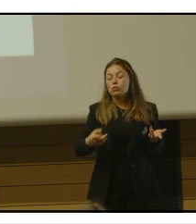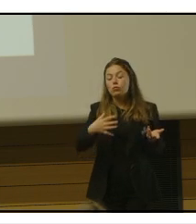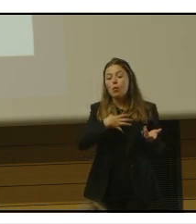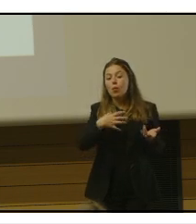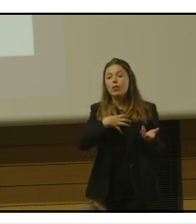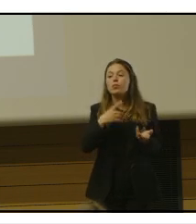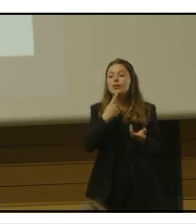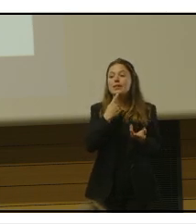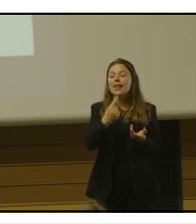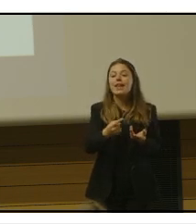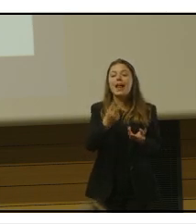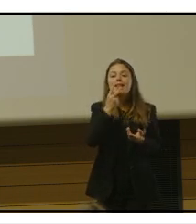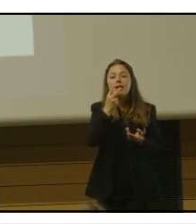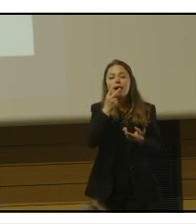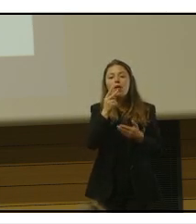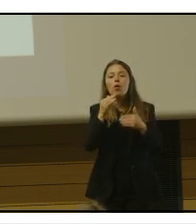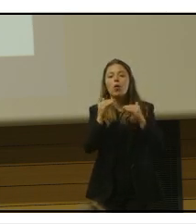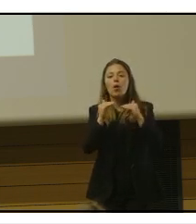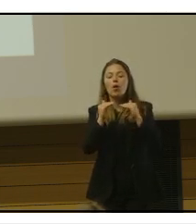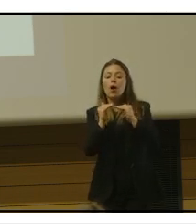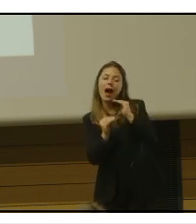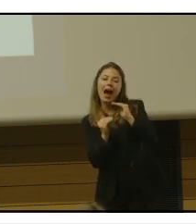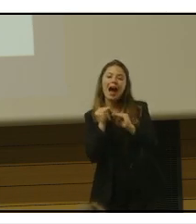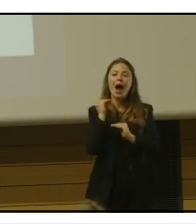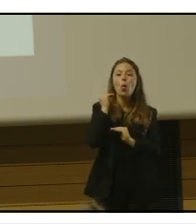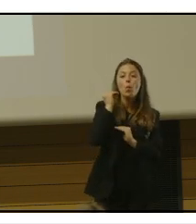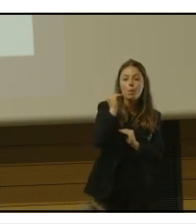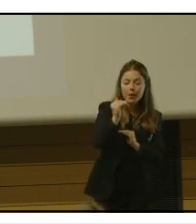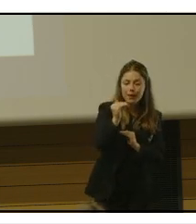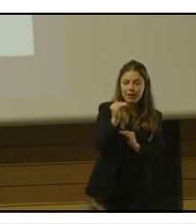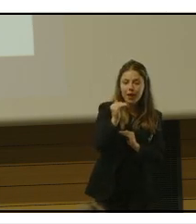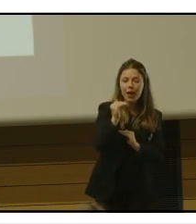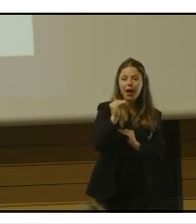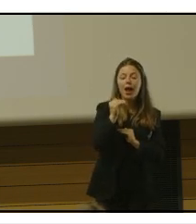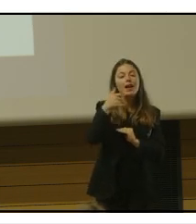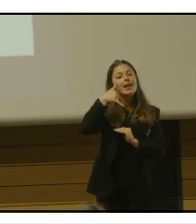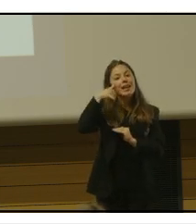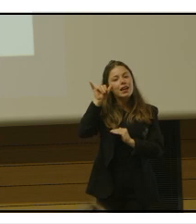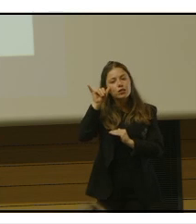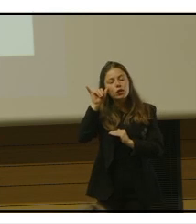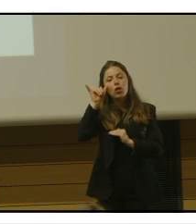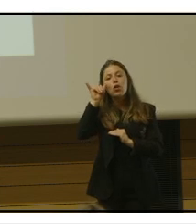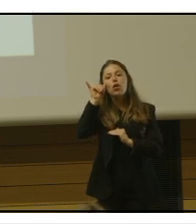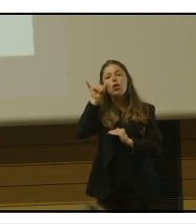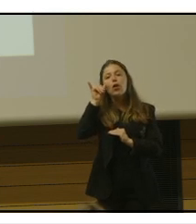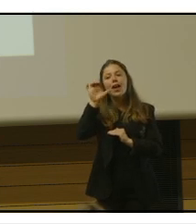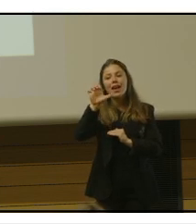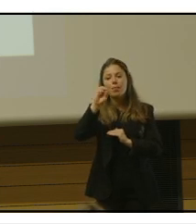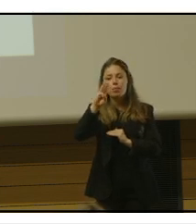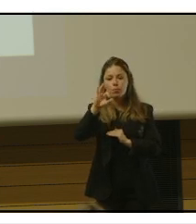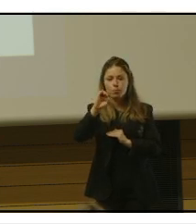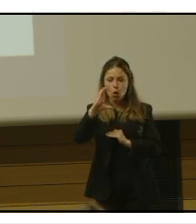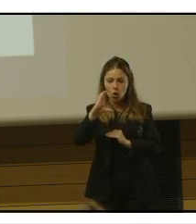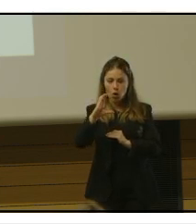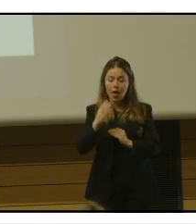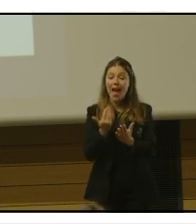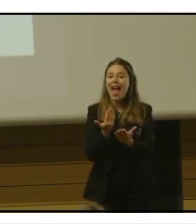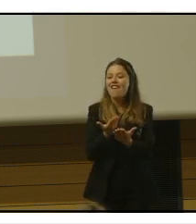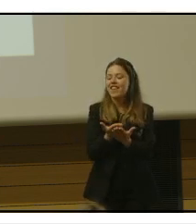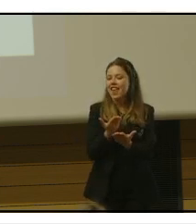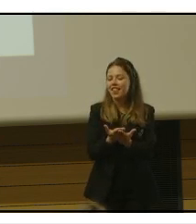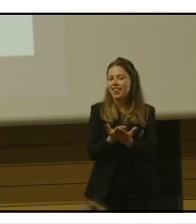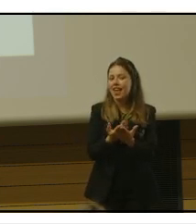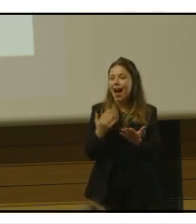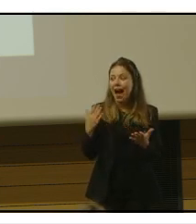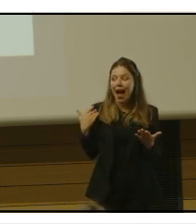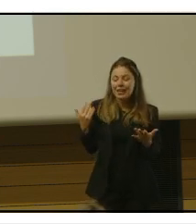podemos decir que el tabaco aumente la exposición a humo ambiental de tabaco aumente el riesgo de tener EPOC. Bueno, pues eso es una evidencia que hasta